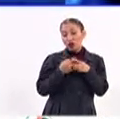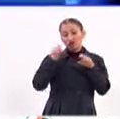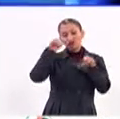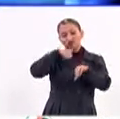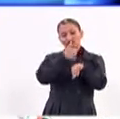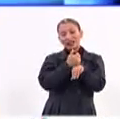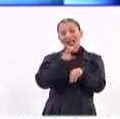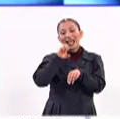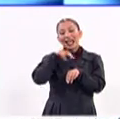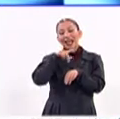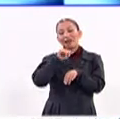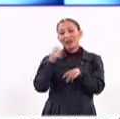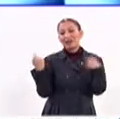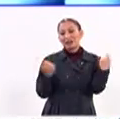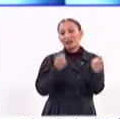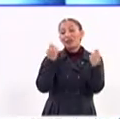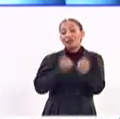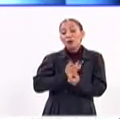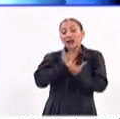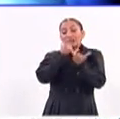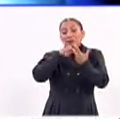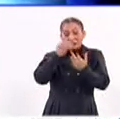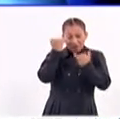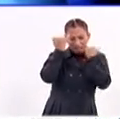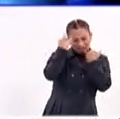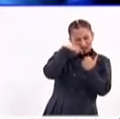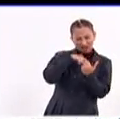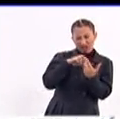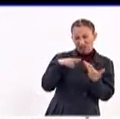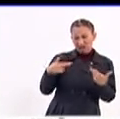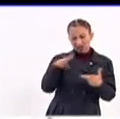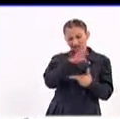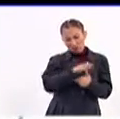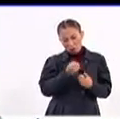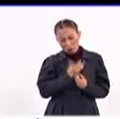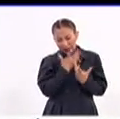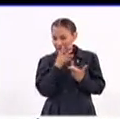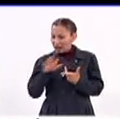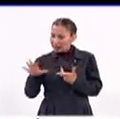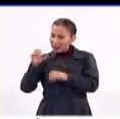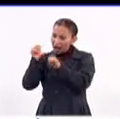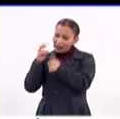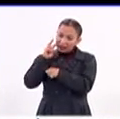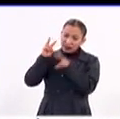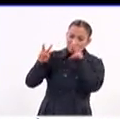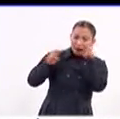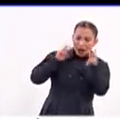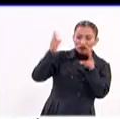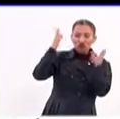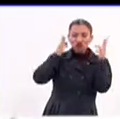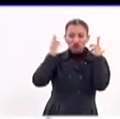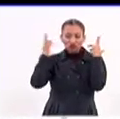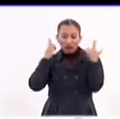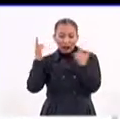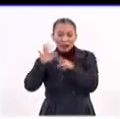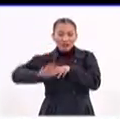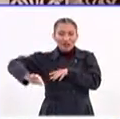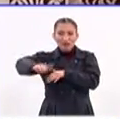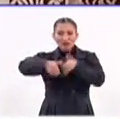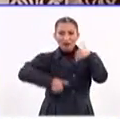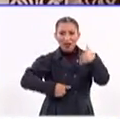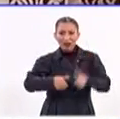Enclave, un festival de poesía que surgió a partir de cuestionarse la relación entre la poesía y las artes visuales, sonoras y